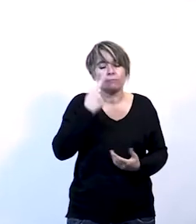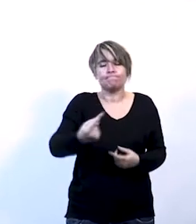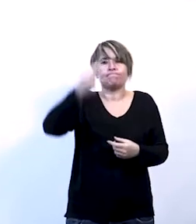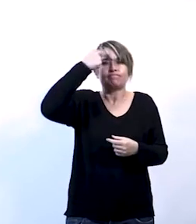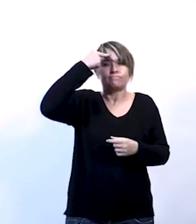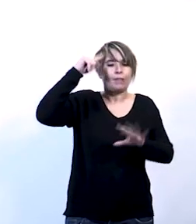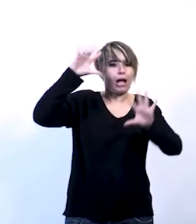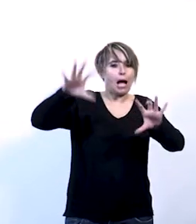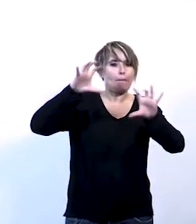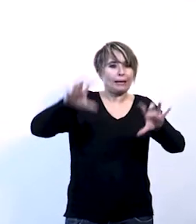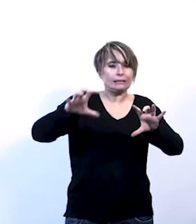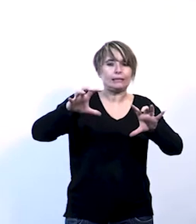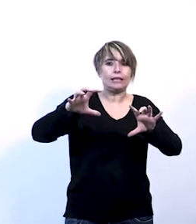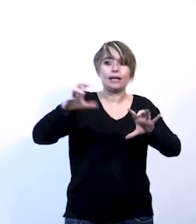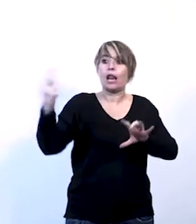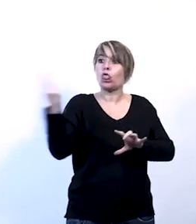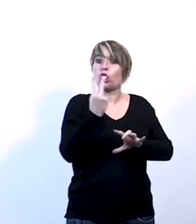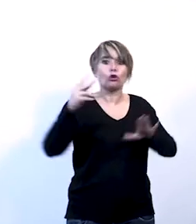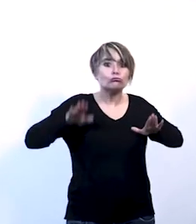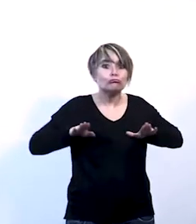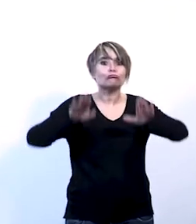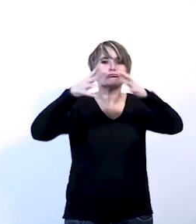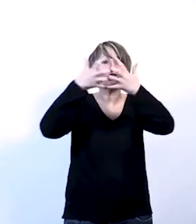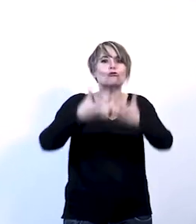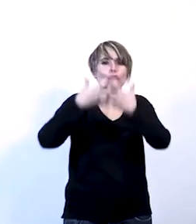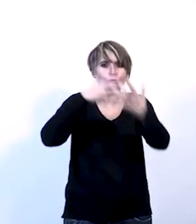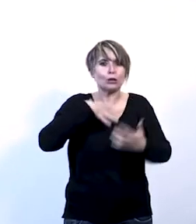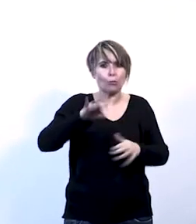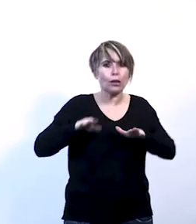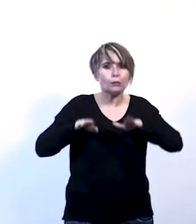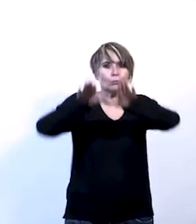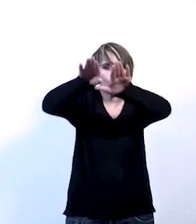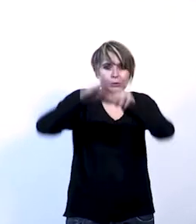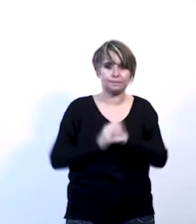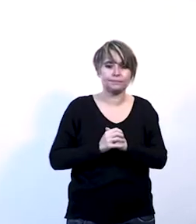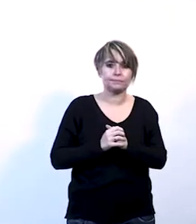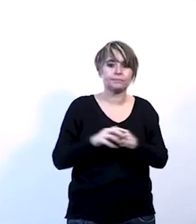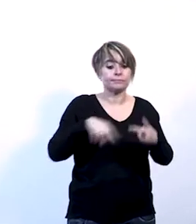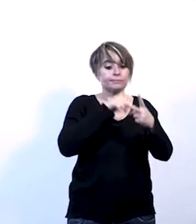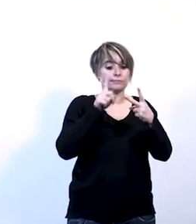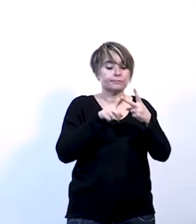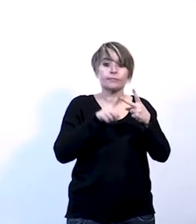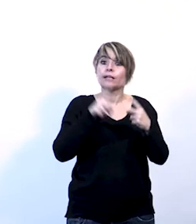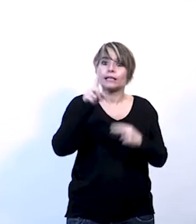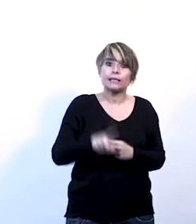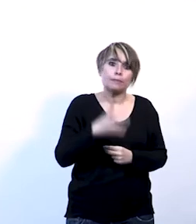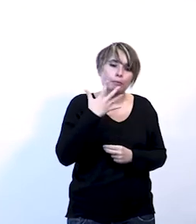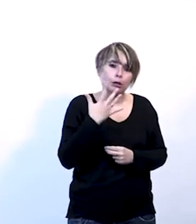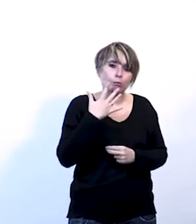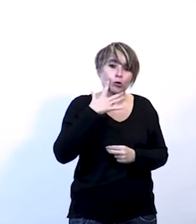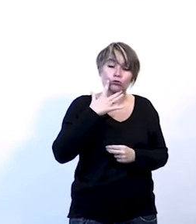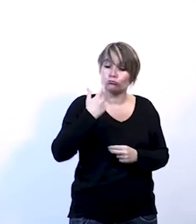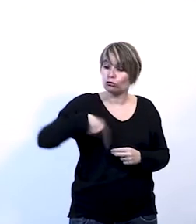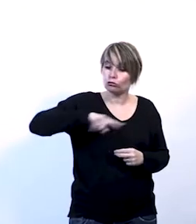aprender es cómo las dos luchas van al mismo tiempo, primero. Segundo, cómo tener segurísimo